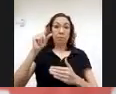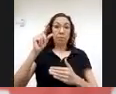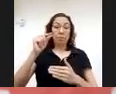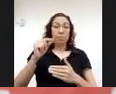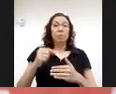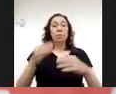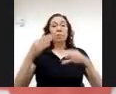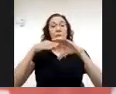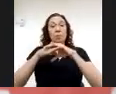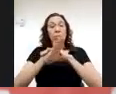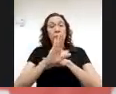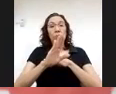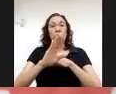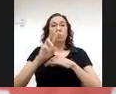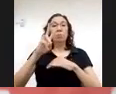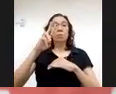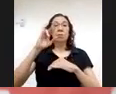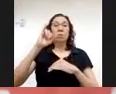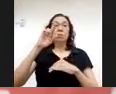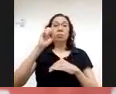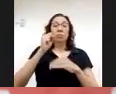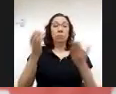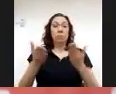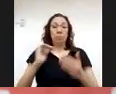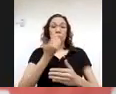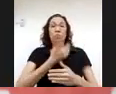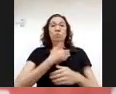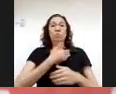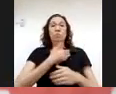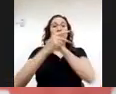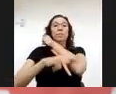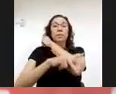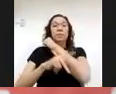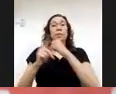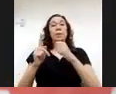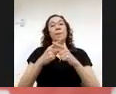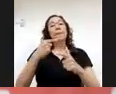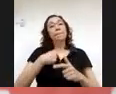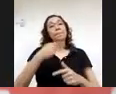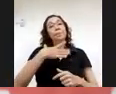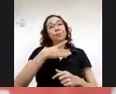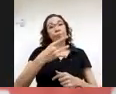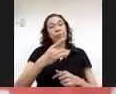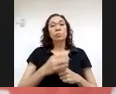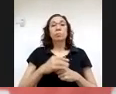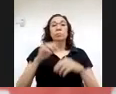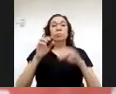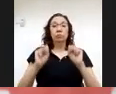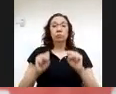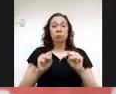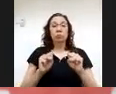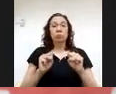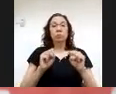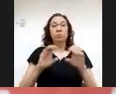la entrada del virus acá en nuestro país. Entonces me gustaría que pudiéramos hacer